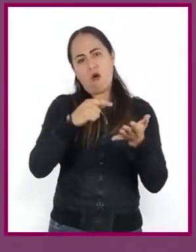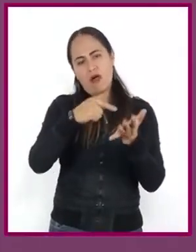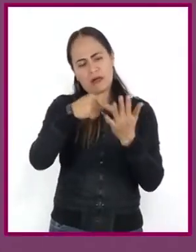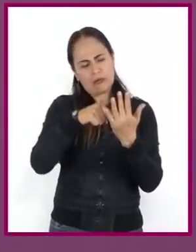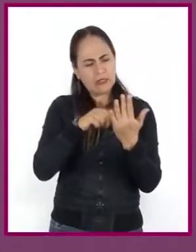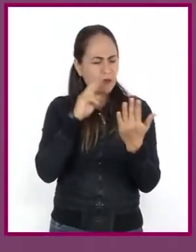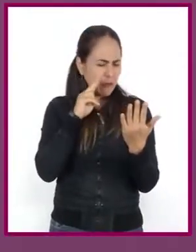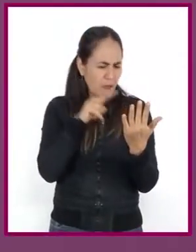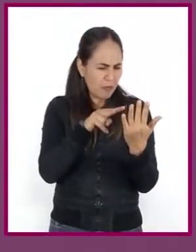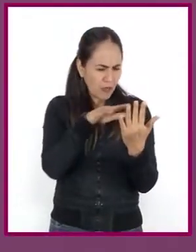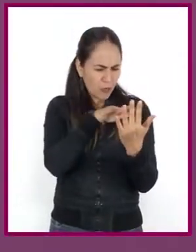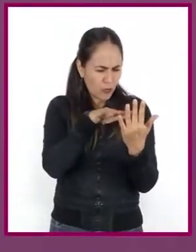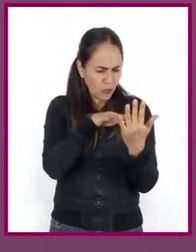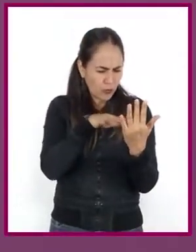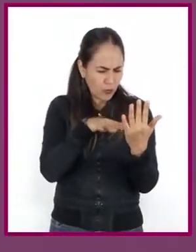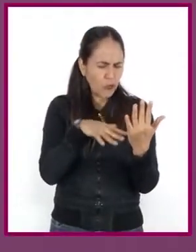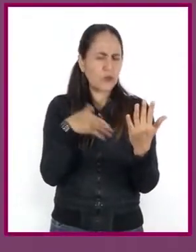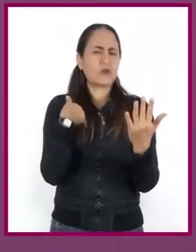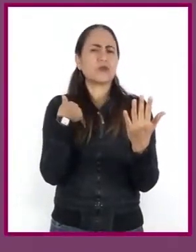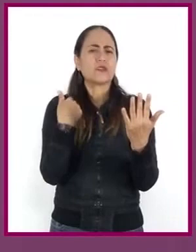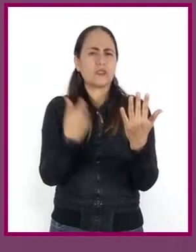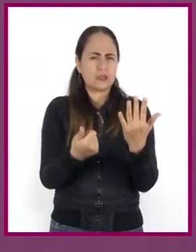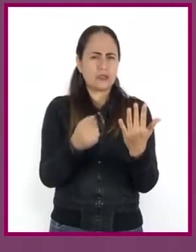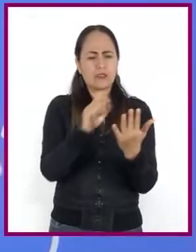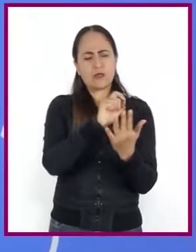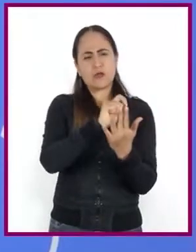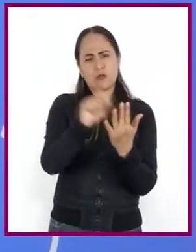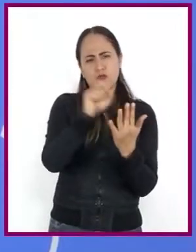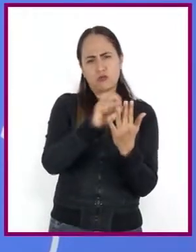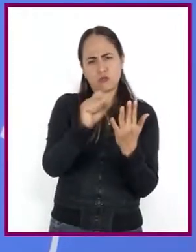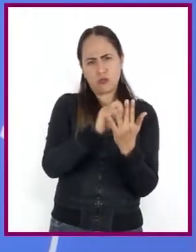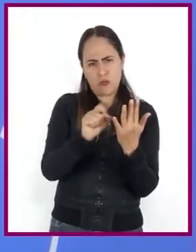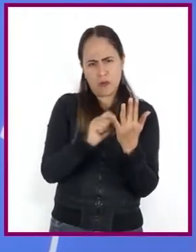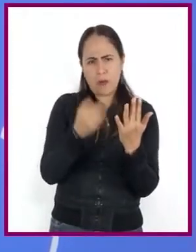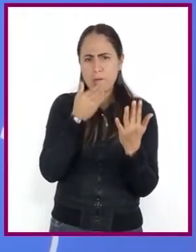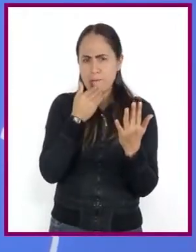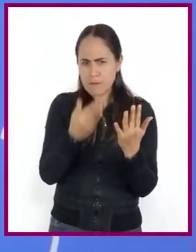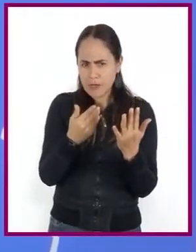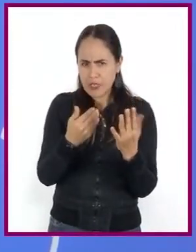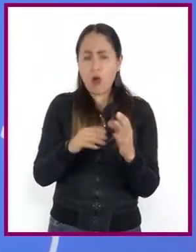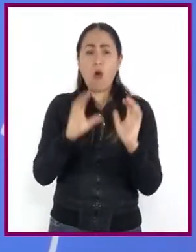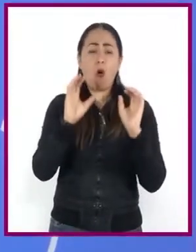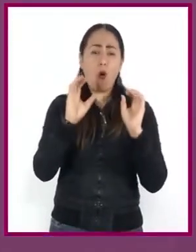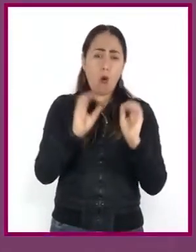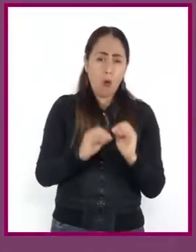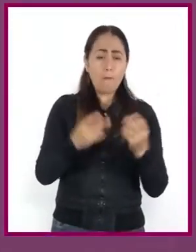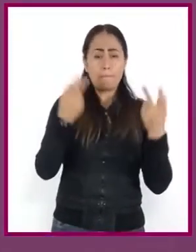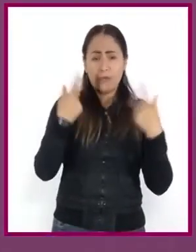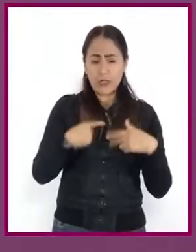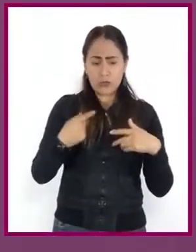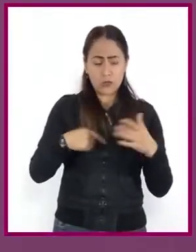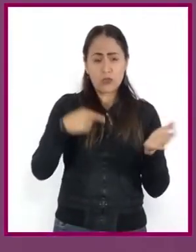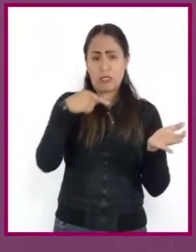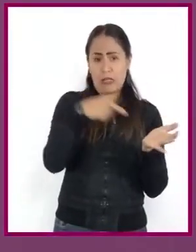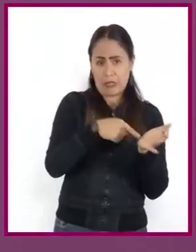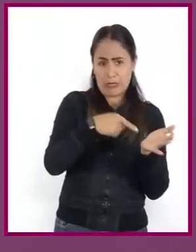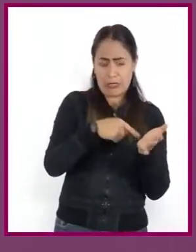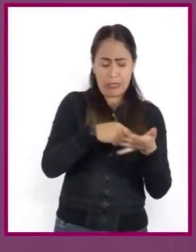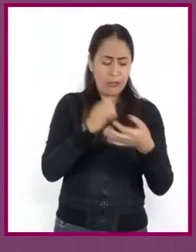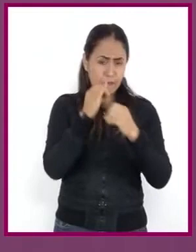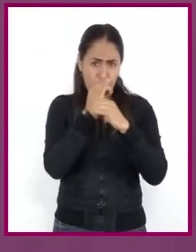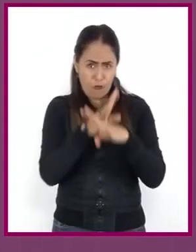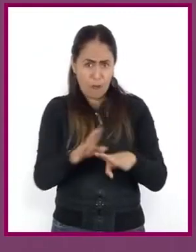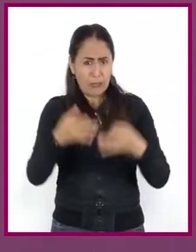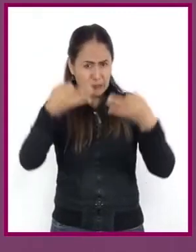a quienes los utilizan para su llenado correcto o para verificar que quien los emite haya puesto la